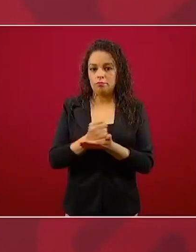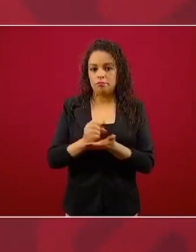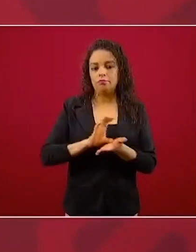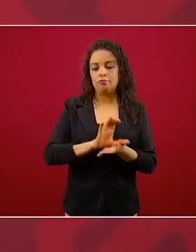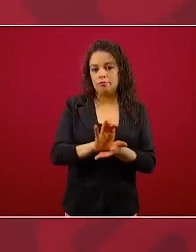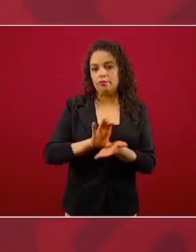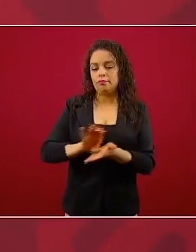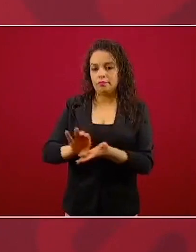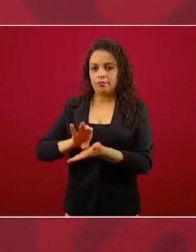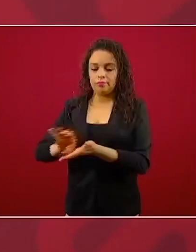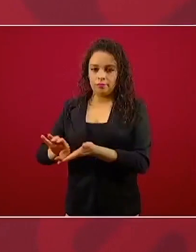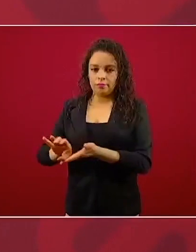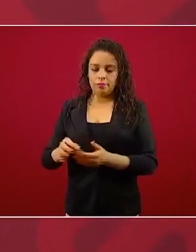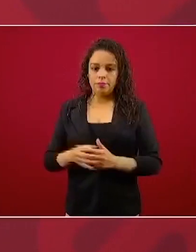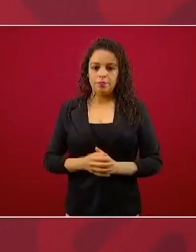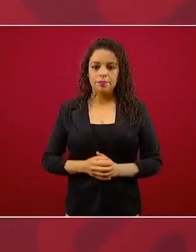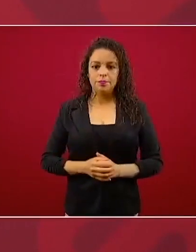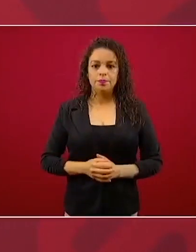Los